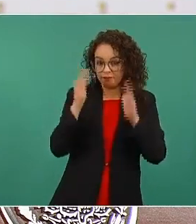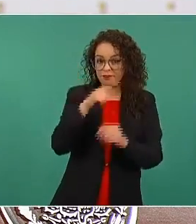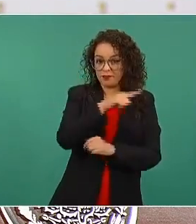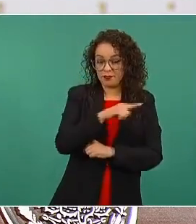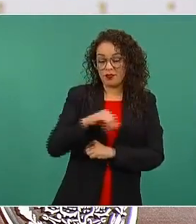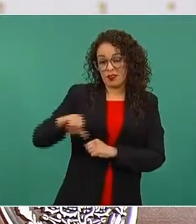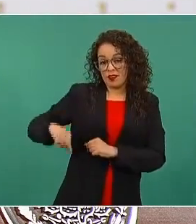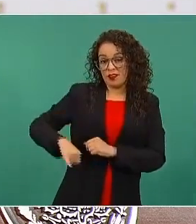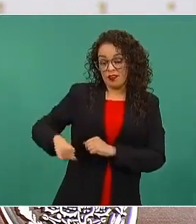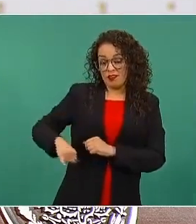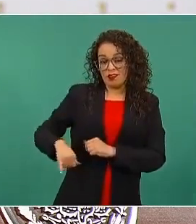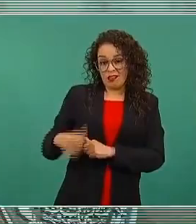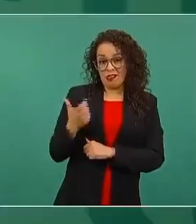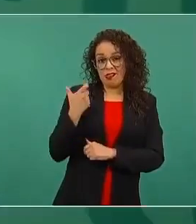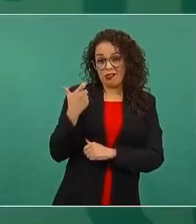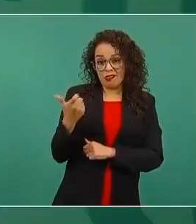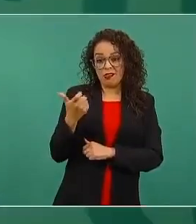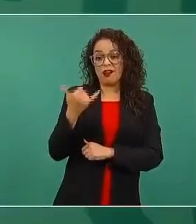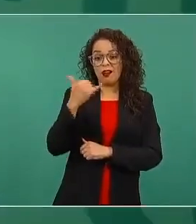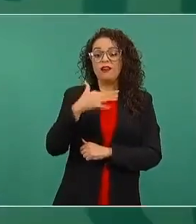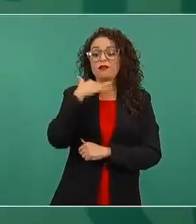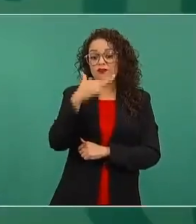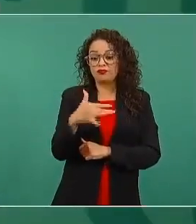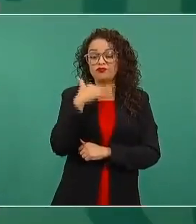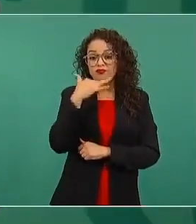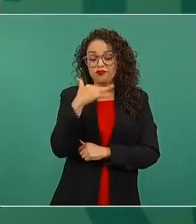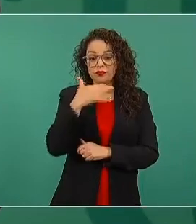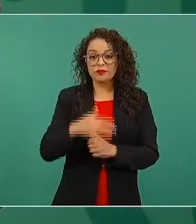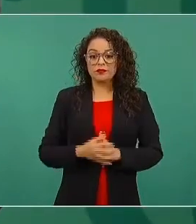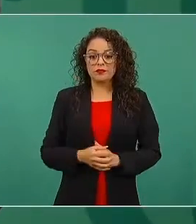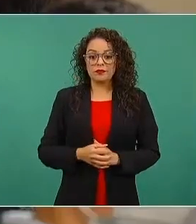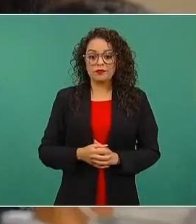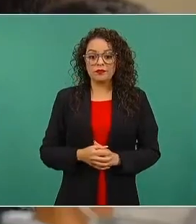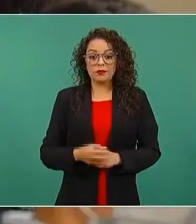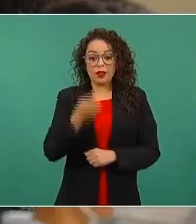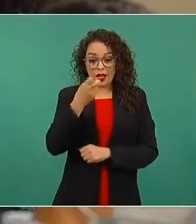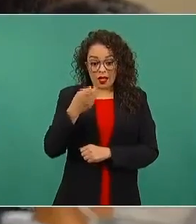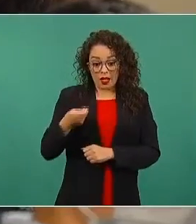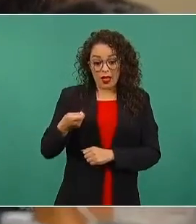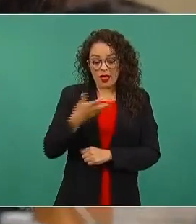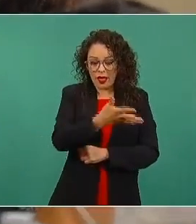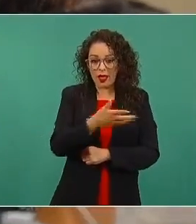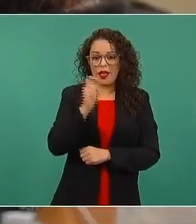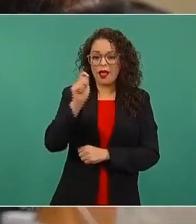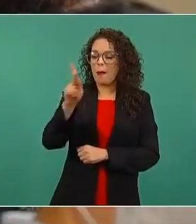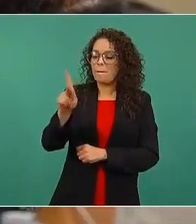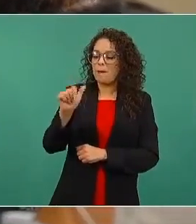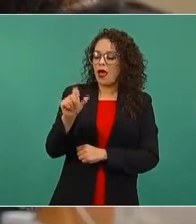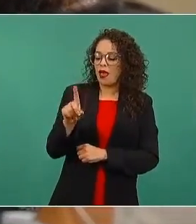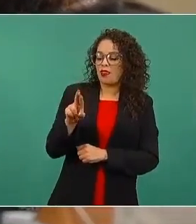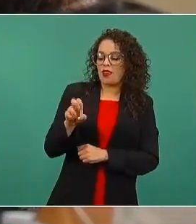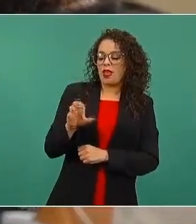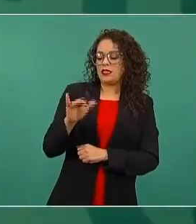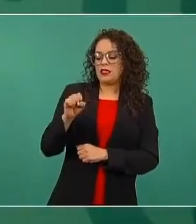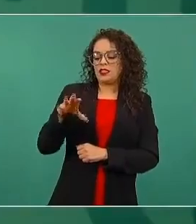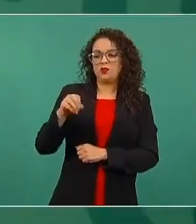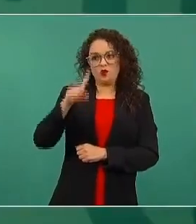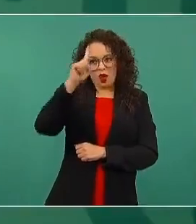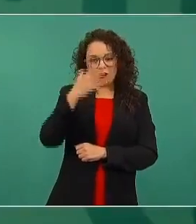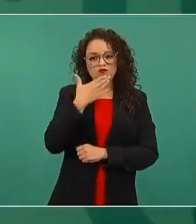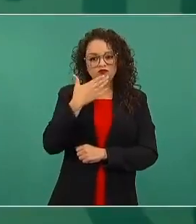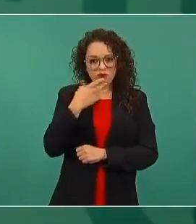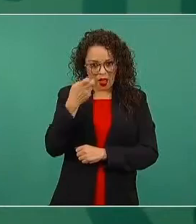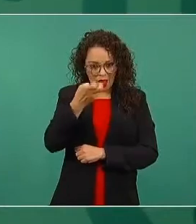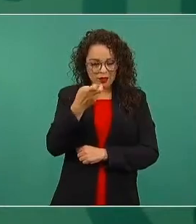ambicioso. Esos son y los corrupto. Padrecistas. Eso es sinónimo de padrecismo en Sonora. Entonces ya la gente está muy clara en